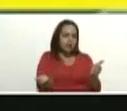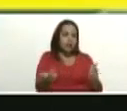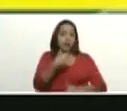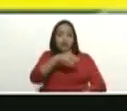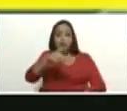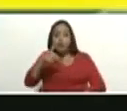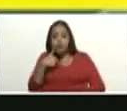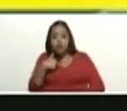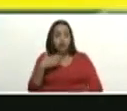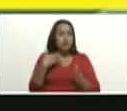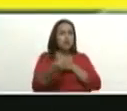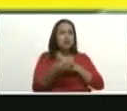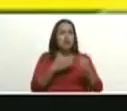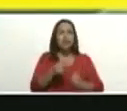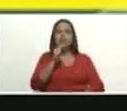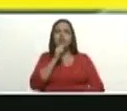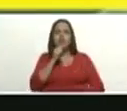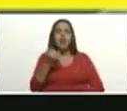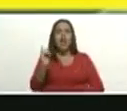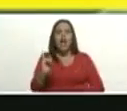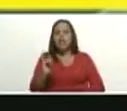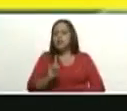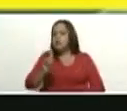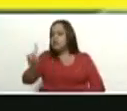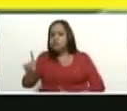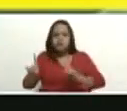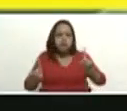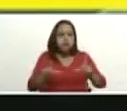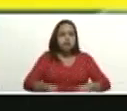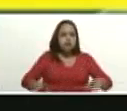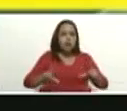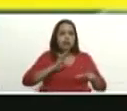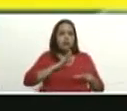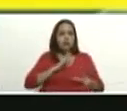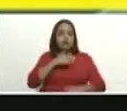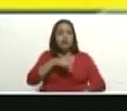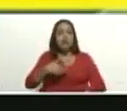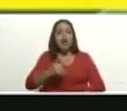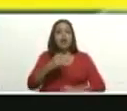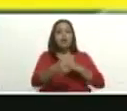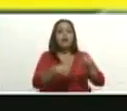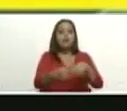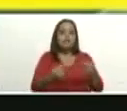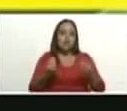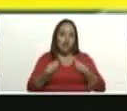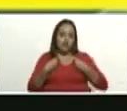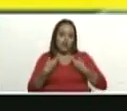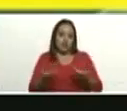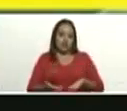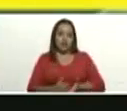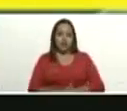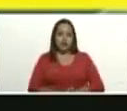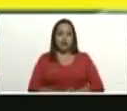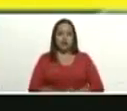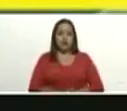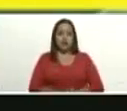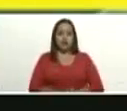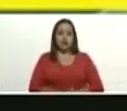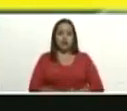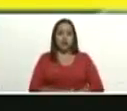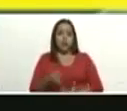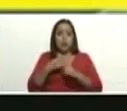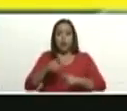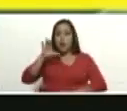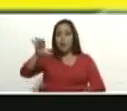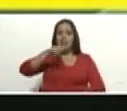Somos nosotros, no importa el poder donde estemos o que tengamos, somos una circunstancia en la vida. La patria y